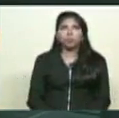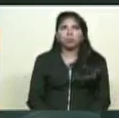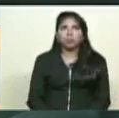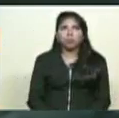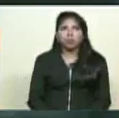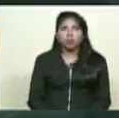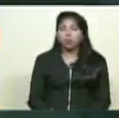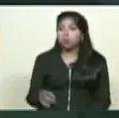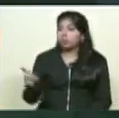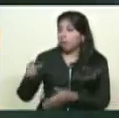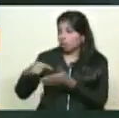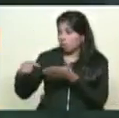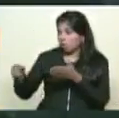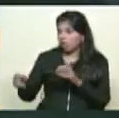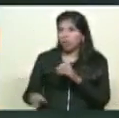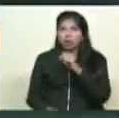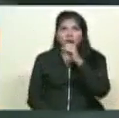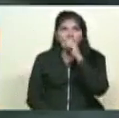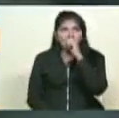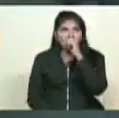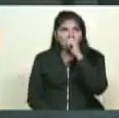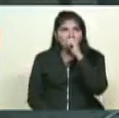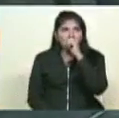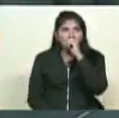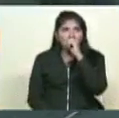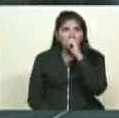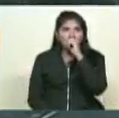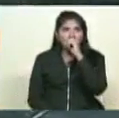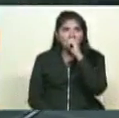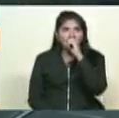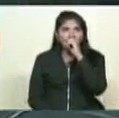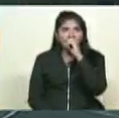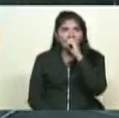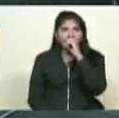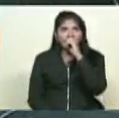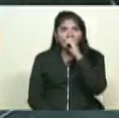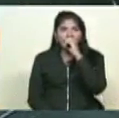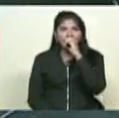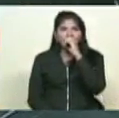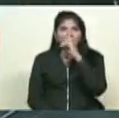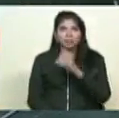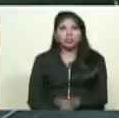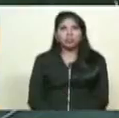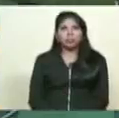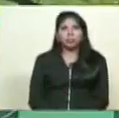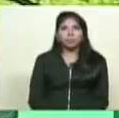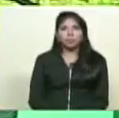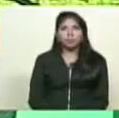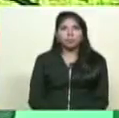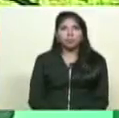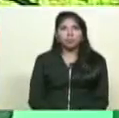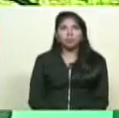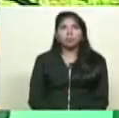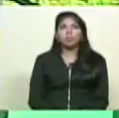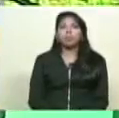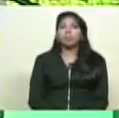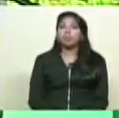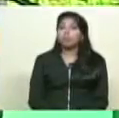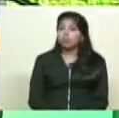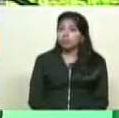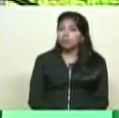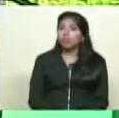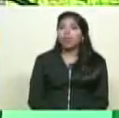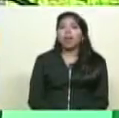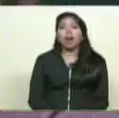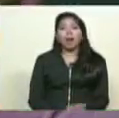Anótalo ahí, Jorge Rodríguez, te estoy haciendo el trabajo de marketing. Maduro conductor de futuro.